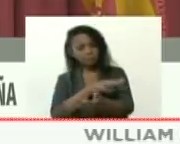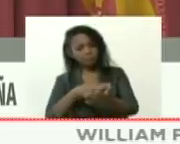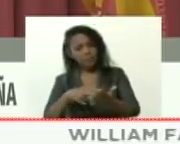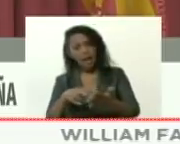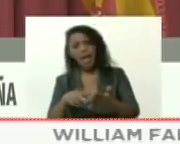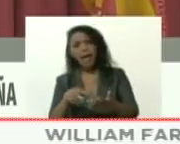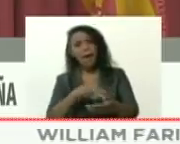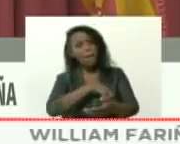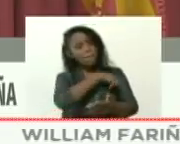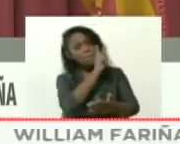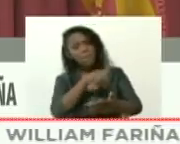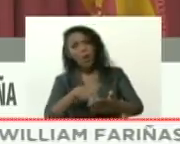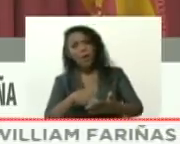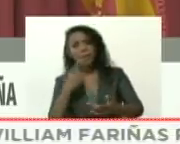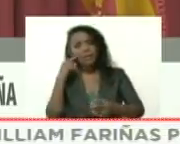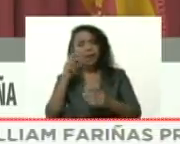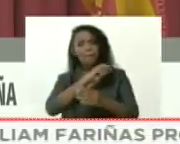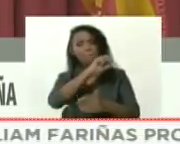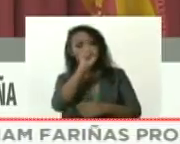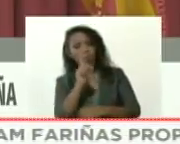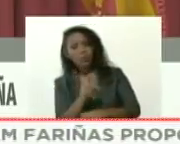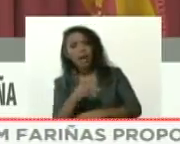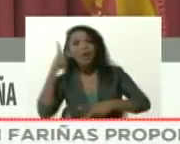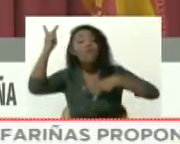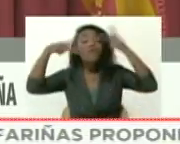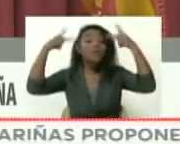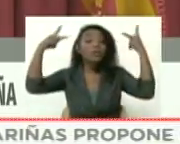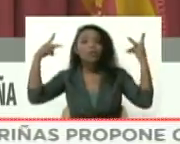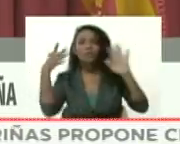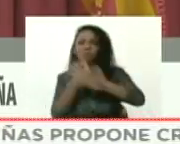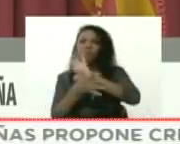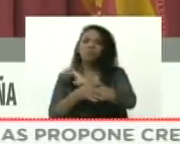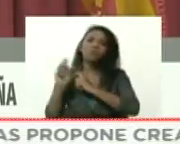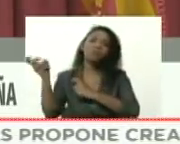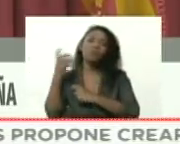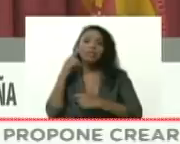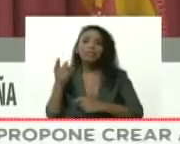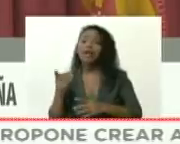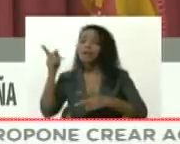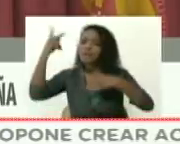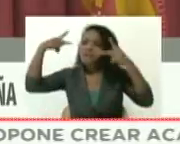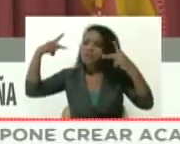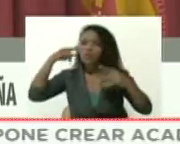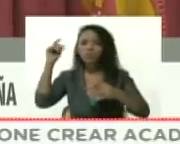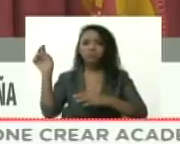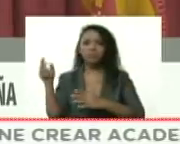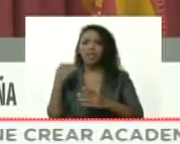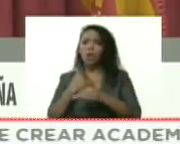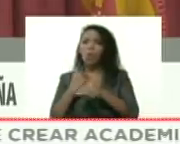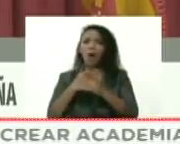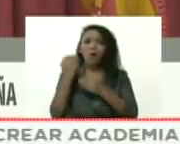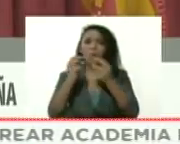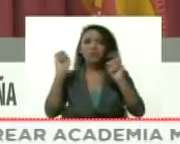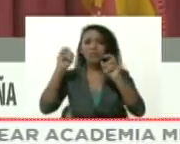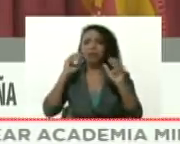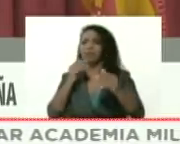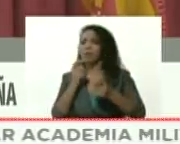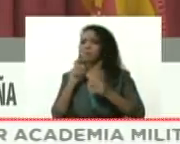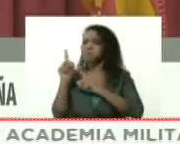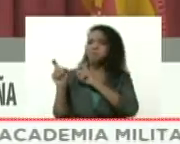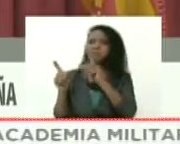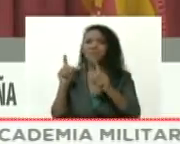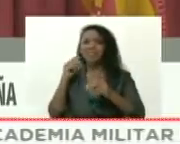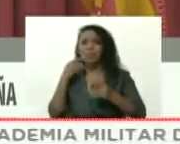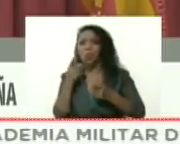escribió Valera Mora. Pregunté a los filósofos qué es el ser, y los filósofos respondieron con evasivas. Pregunté a los padres